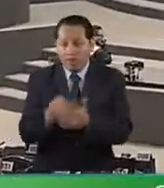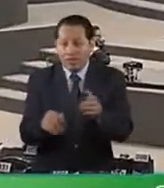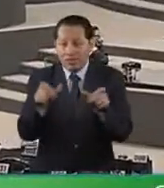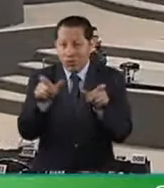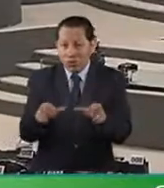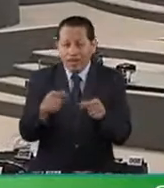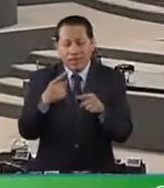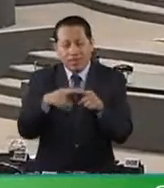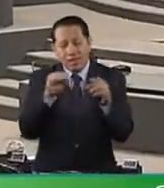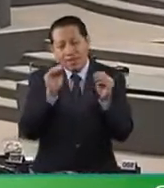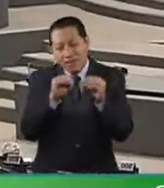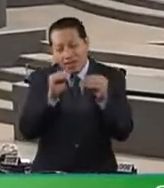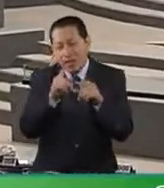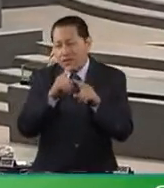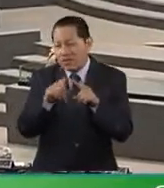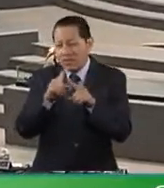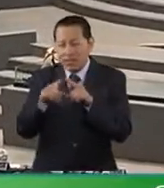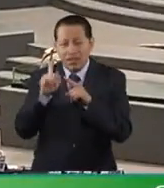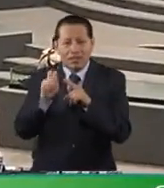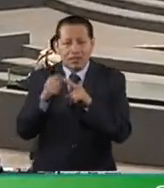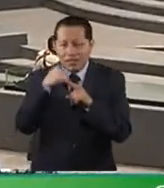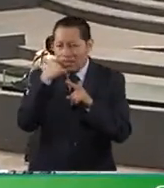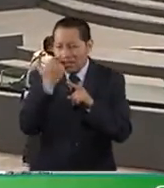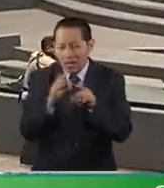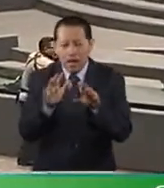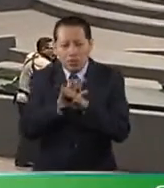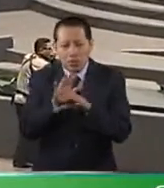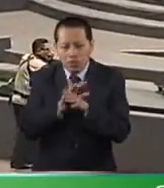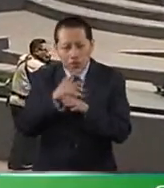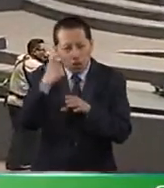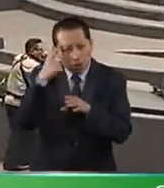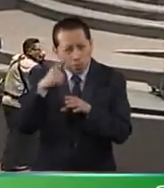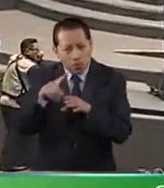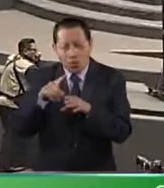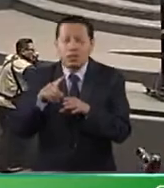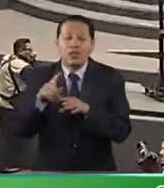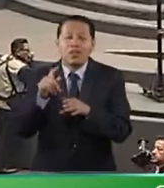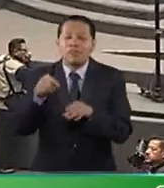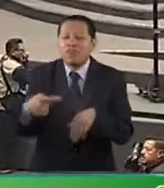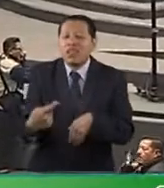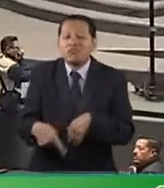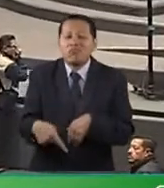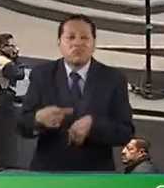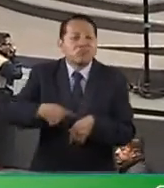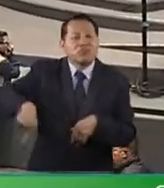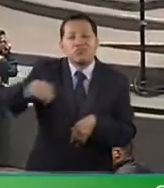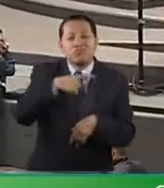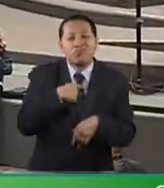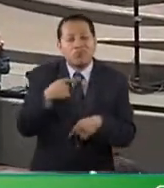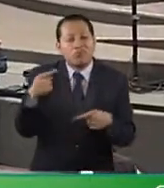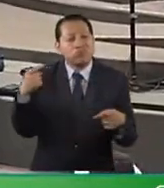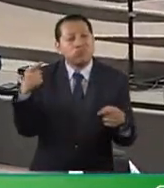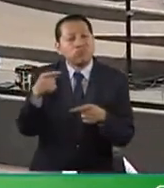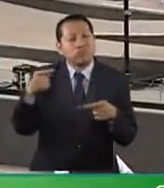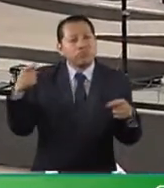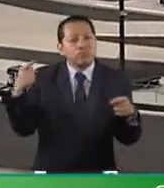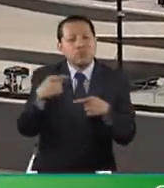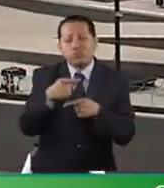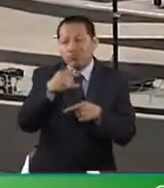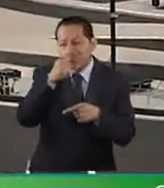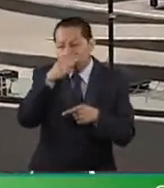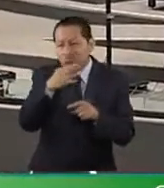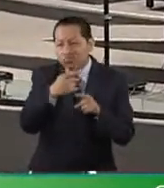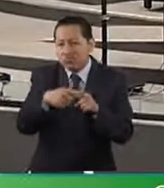debate parlamentario se ha querido convertir en un intercambio de ofensas, lo cual nos aleja del llamado al diálogo y al